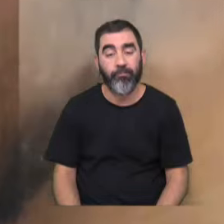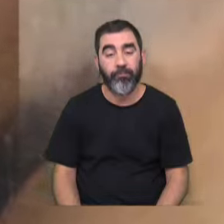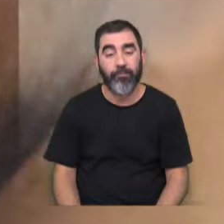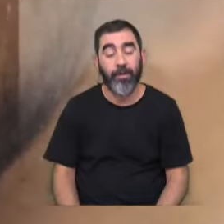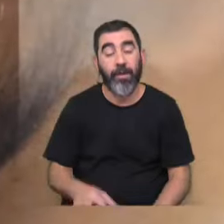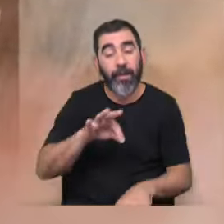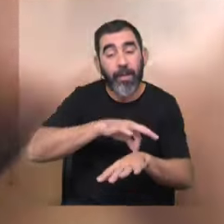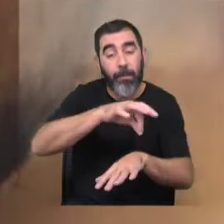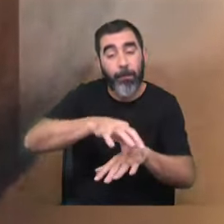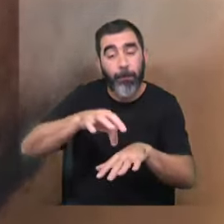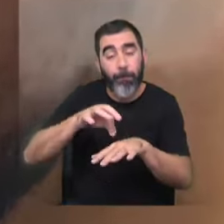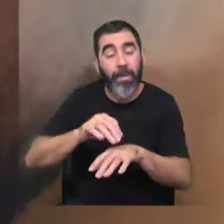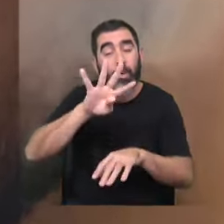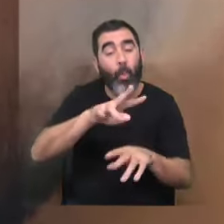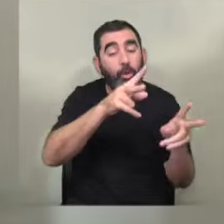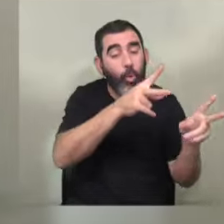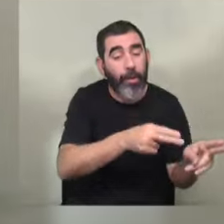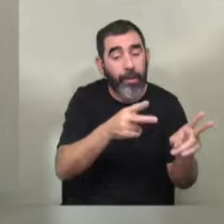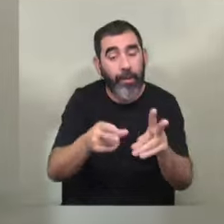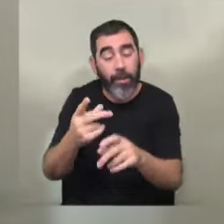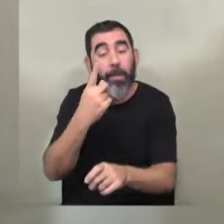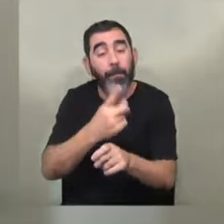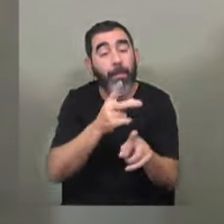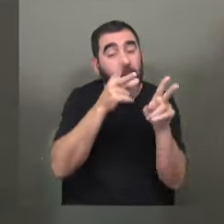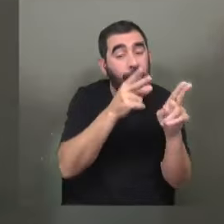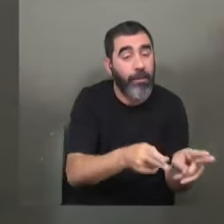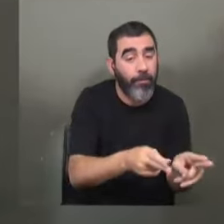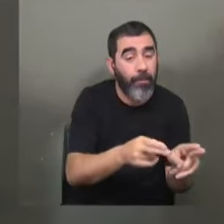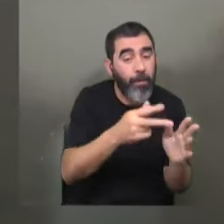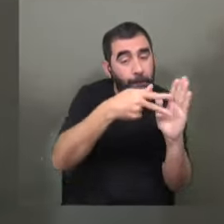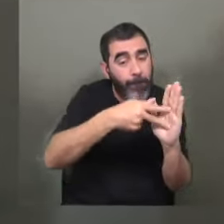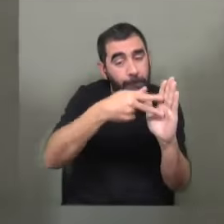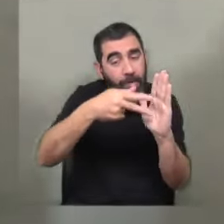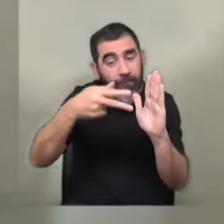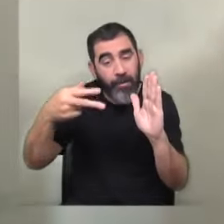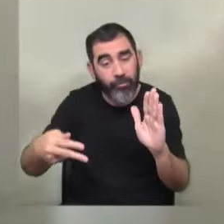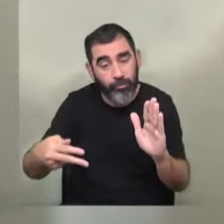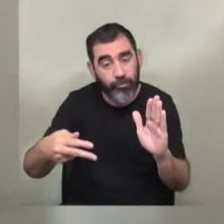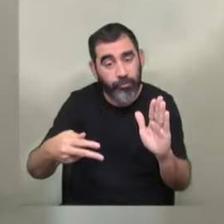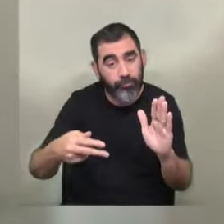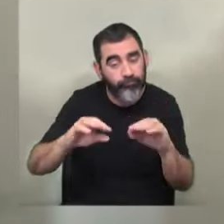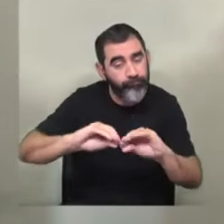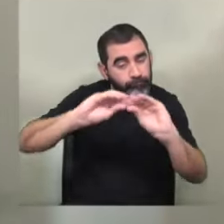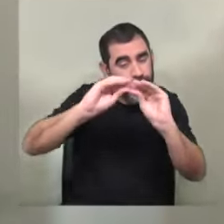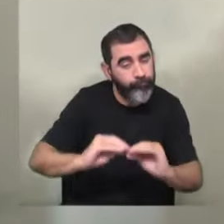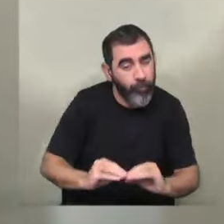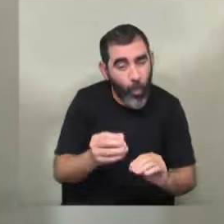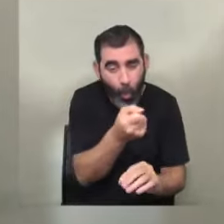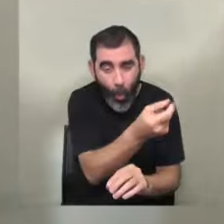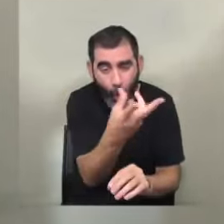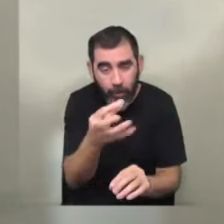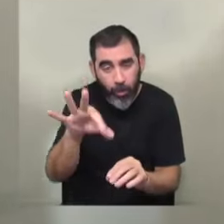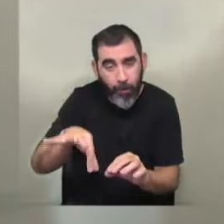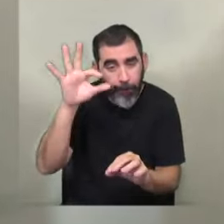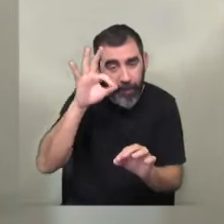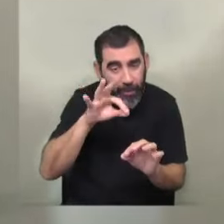El implante capilar consta de cuatro etapas. Una primera etapa que es de planificación y de calcular cuántas unidades vamos a